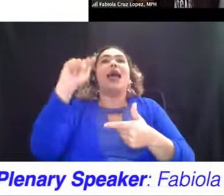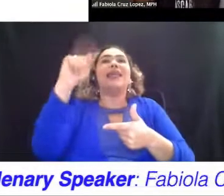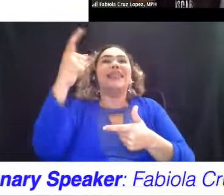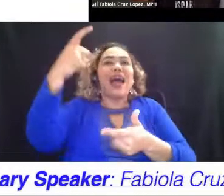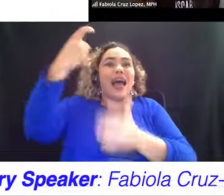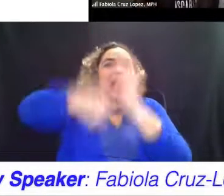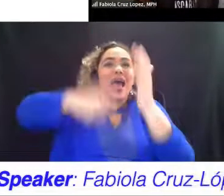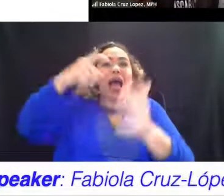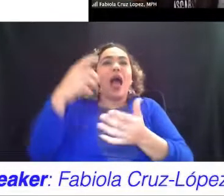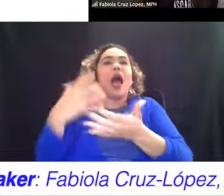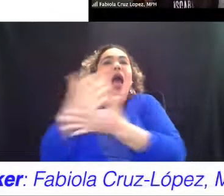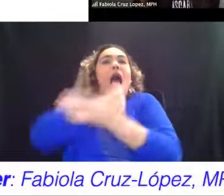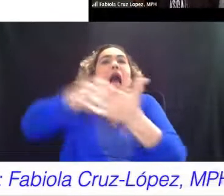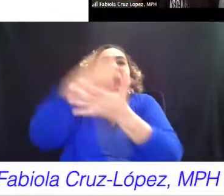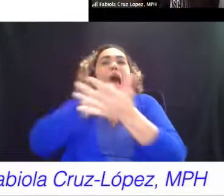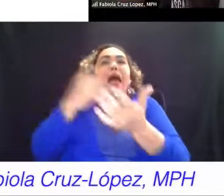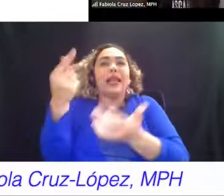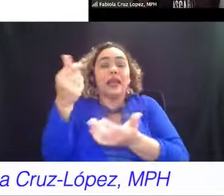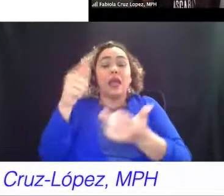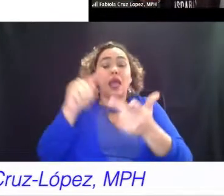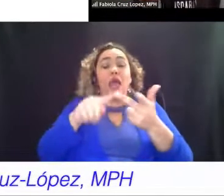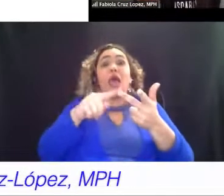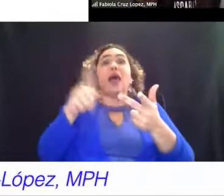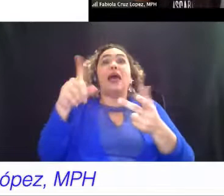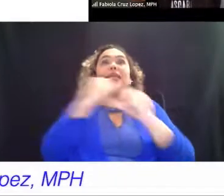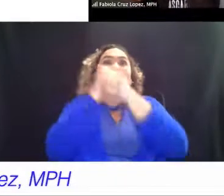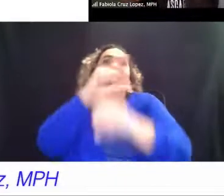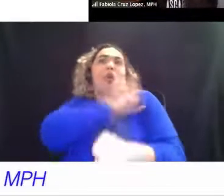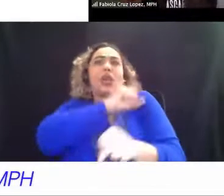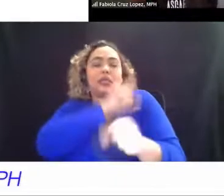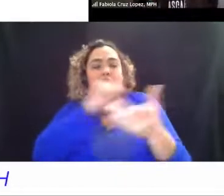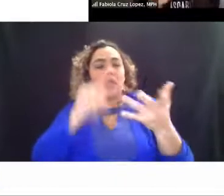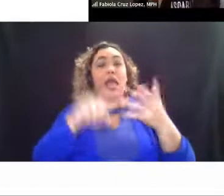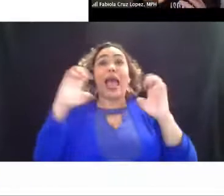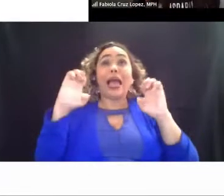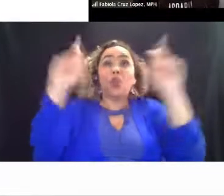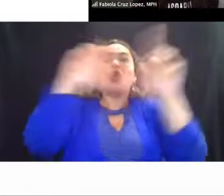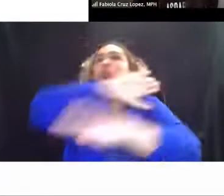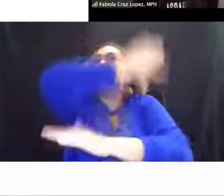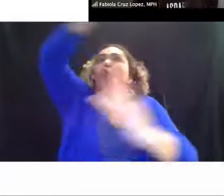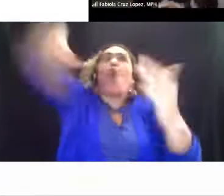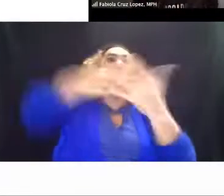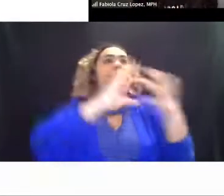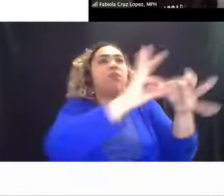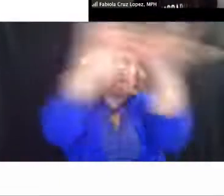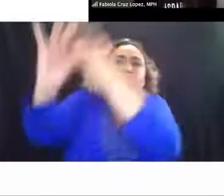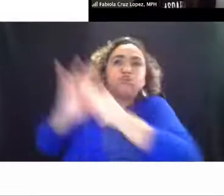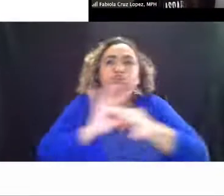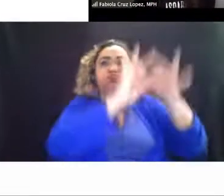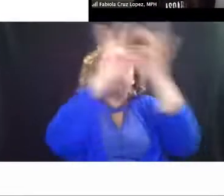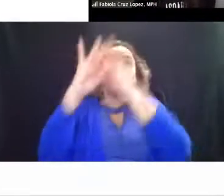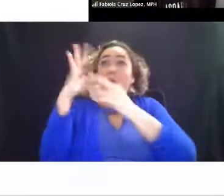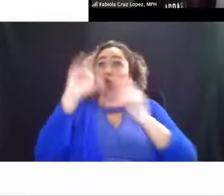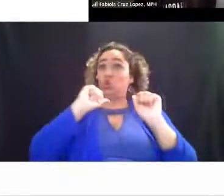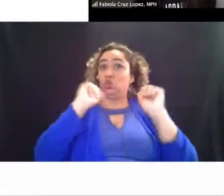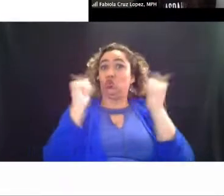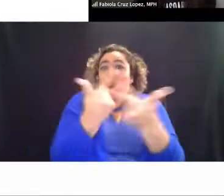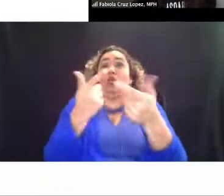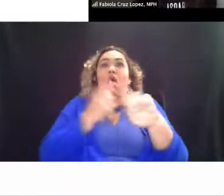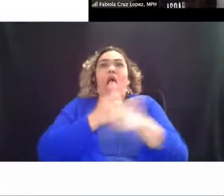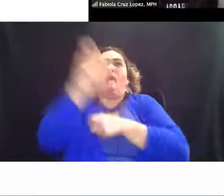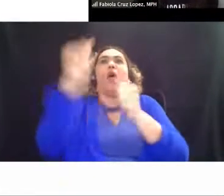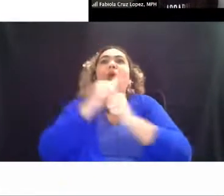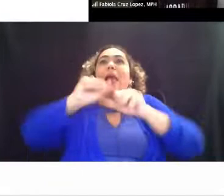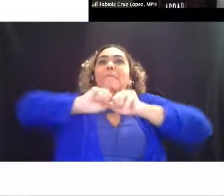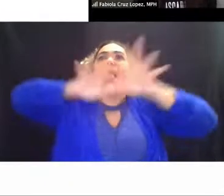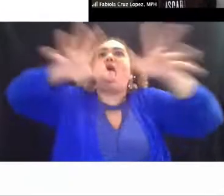el departamento de seguridad pública, es el departamento de educación. Somos todos, porque todos nos vemos afectados con esta pandemia. Así que es